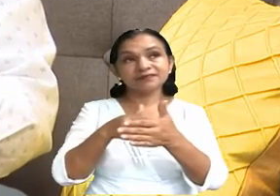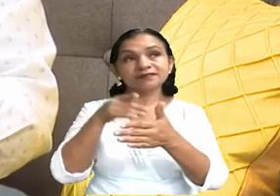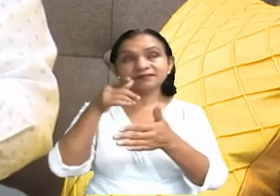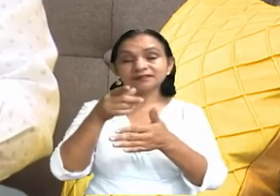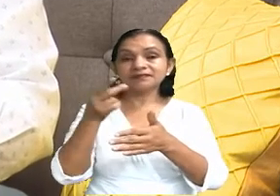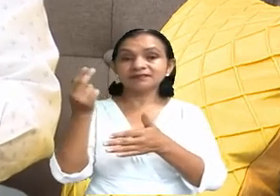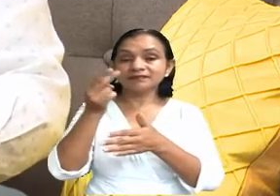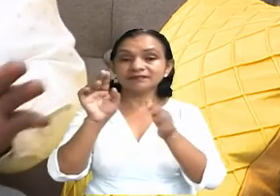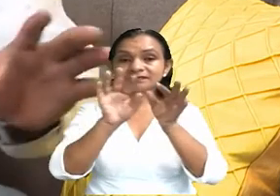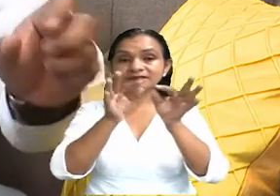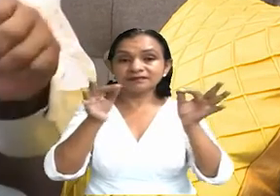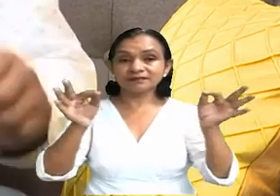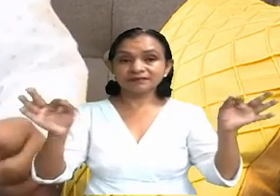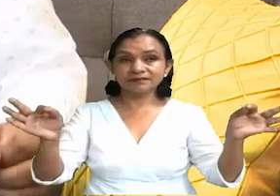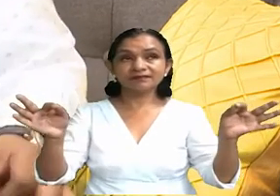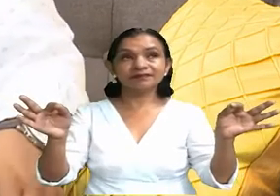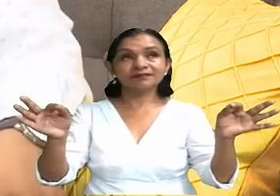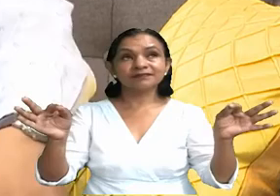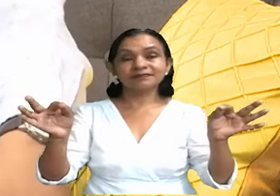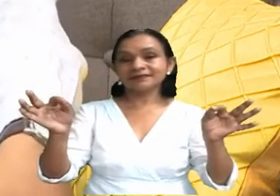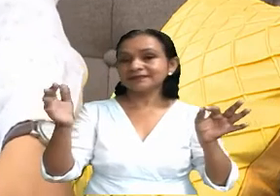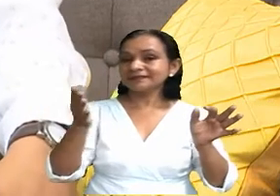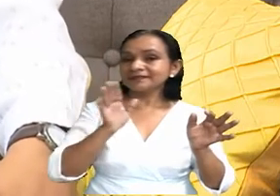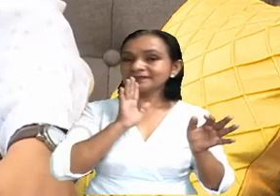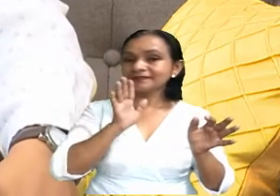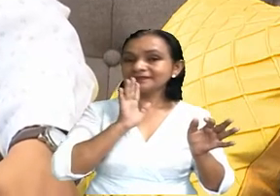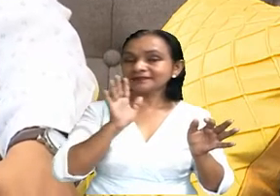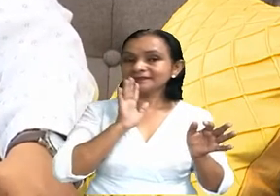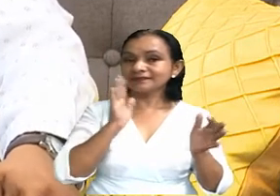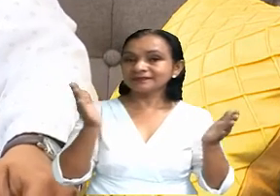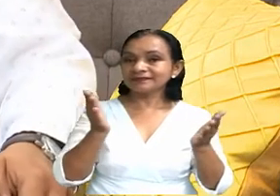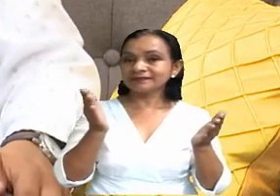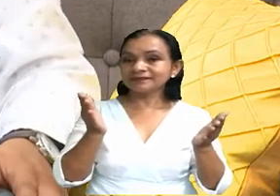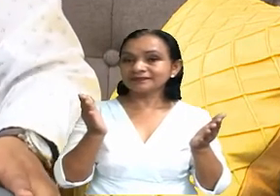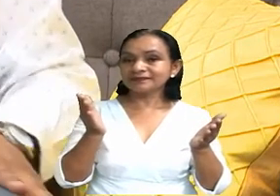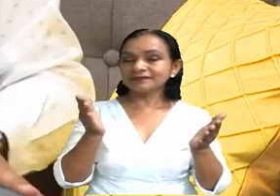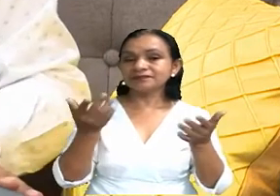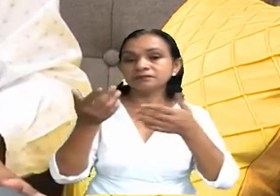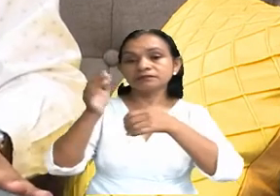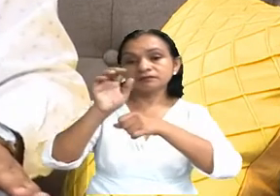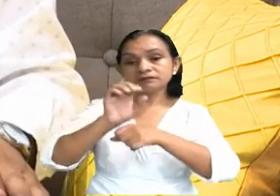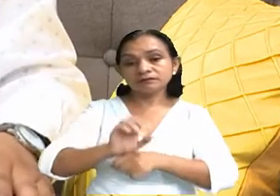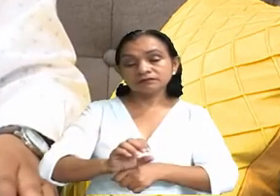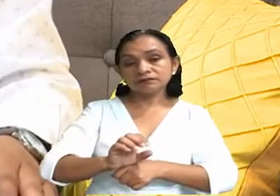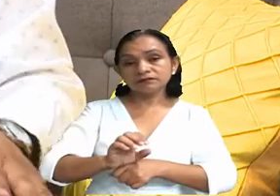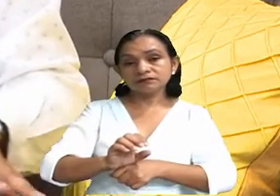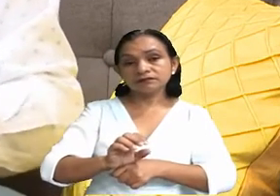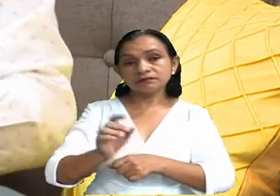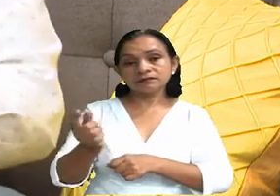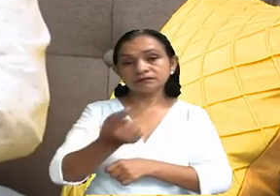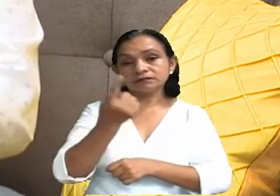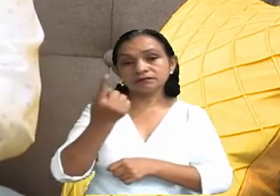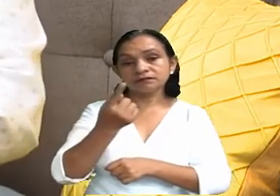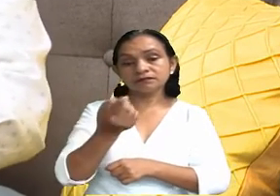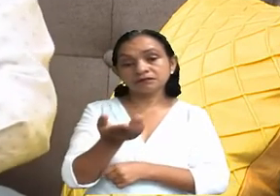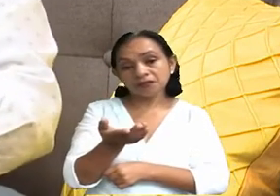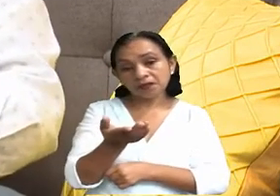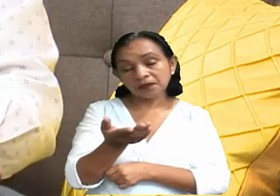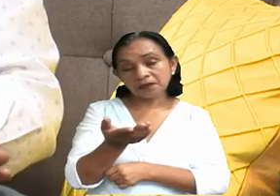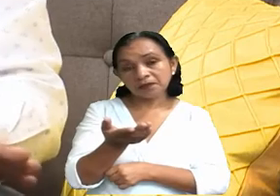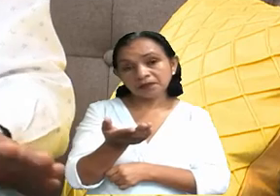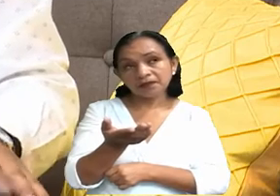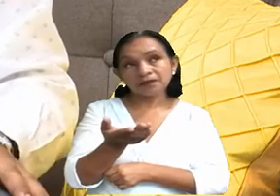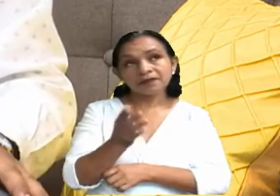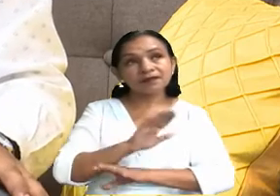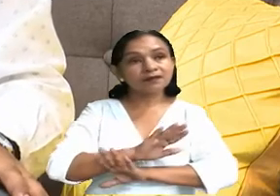esa frase, se la voy a tomar prestada, los acostumbraron o les dieron un lugar de solamente poner la mano, no